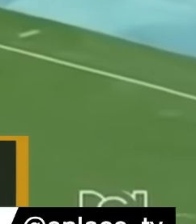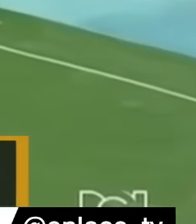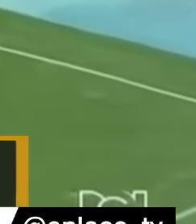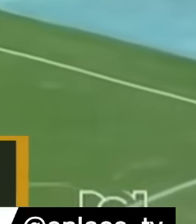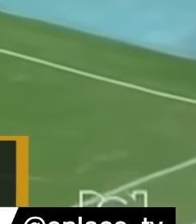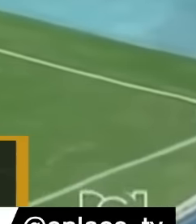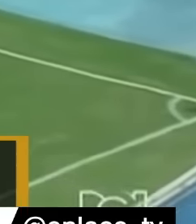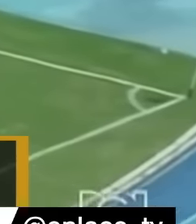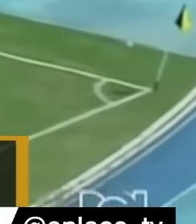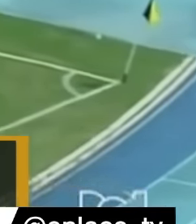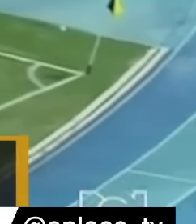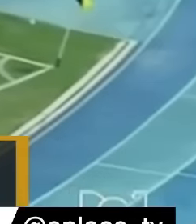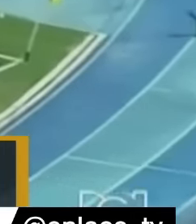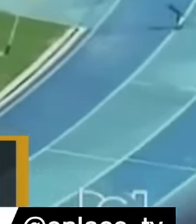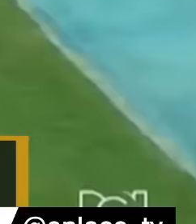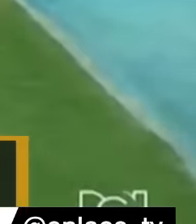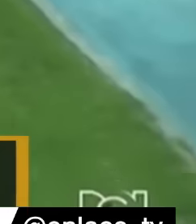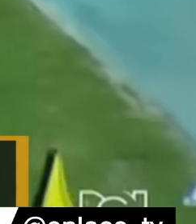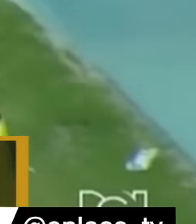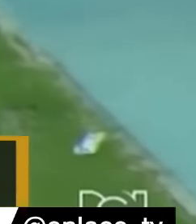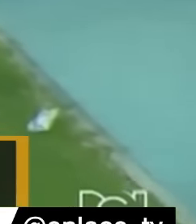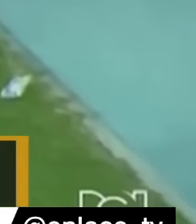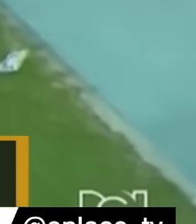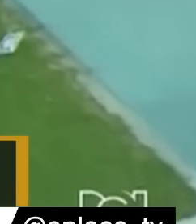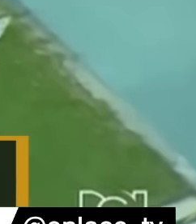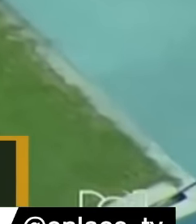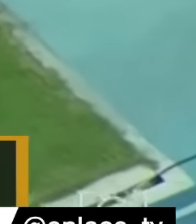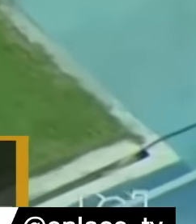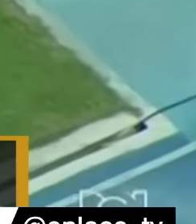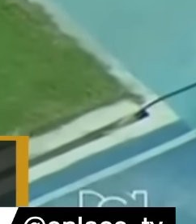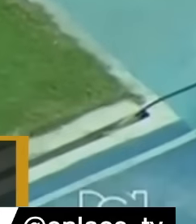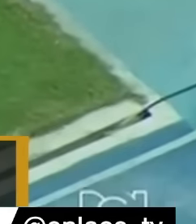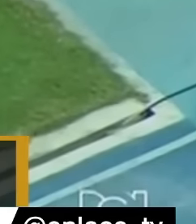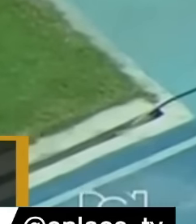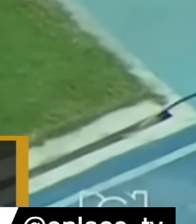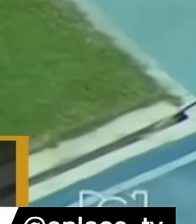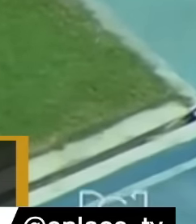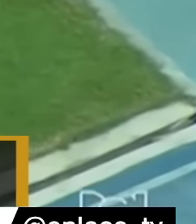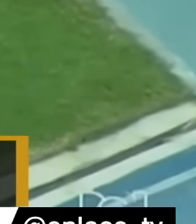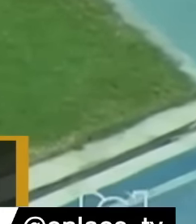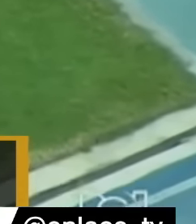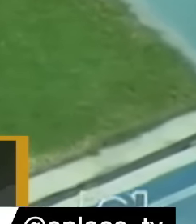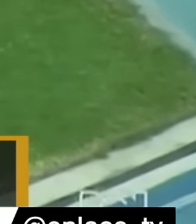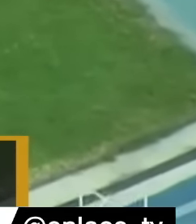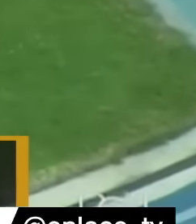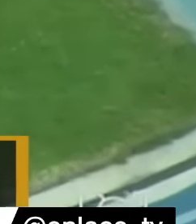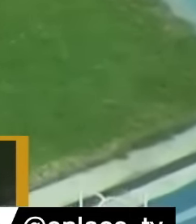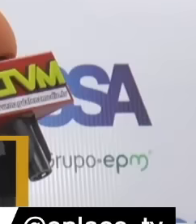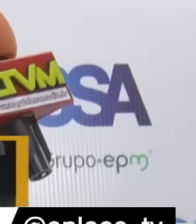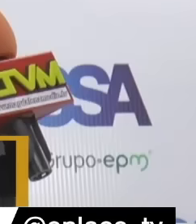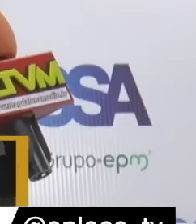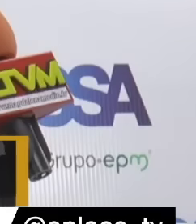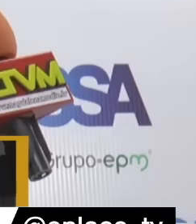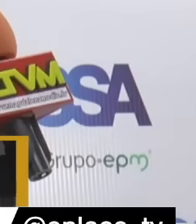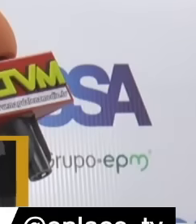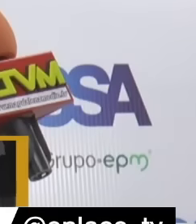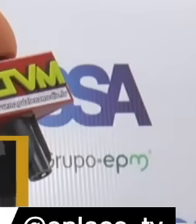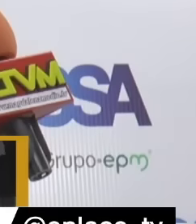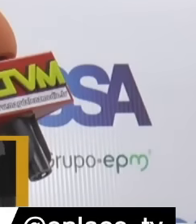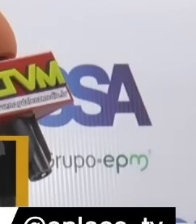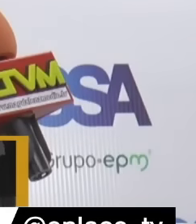lleva ahora al grupo de los 8 con 21 puntos. Su técnico Gustavo Costa resume así la importancia de la victoria en Barranca Bermeja. Armamos una línea